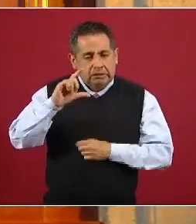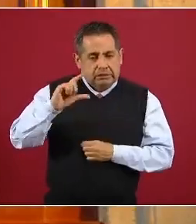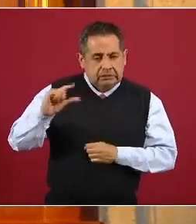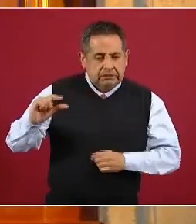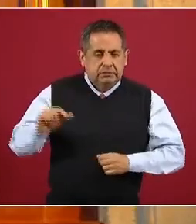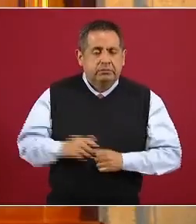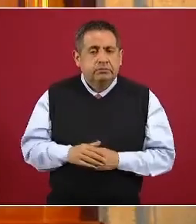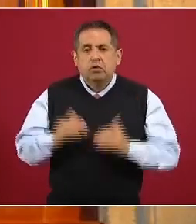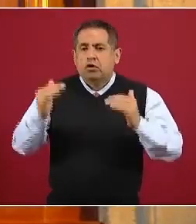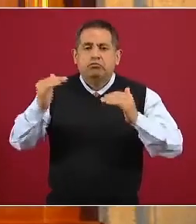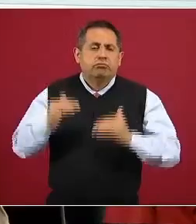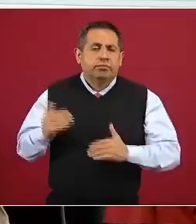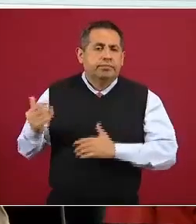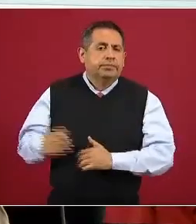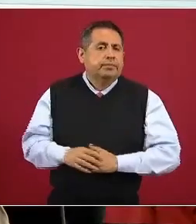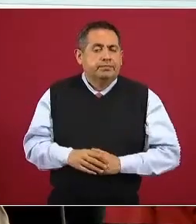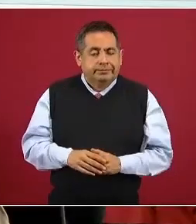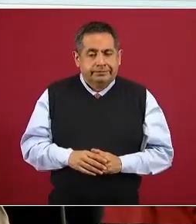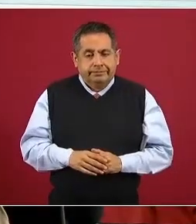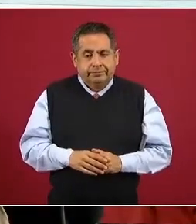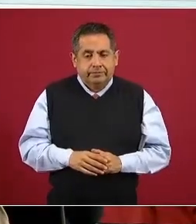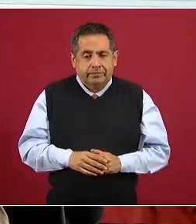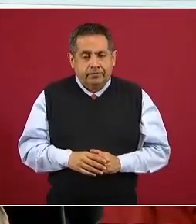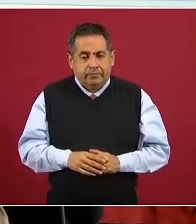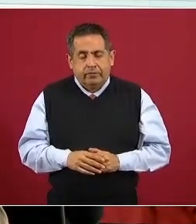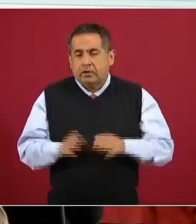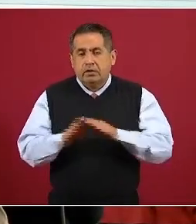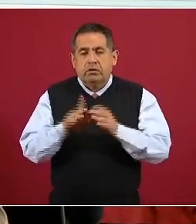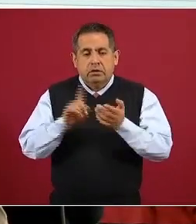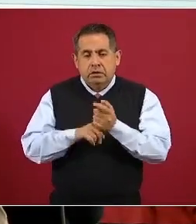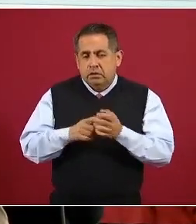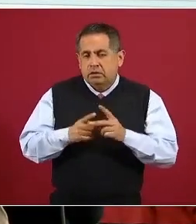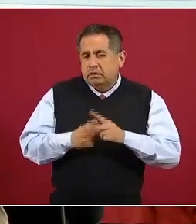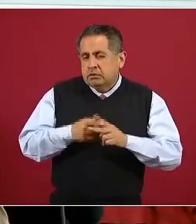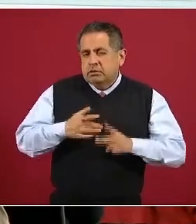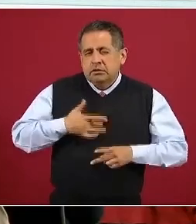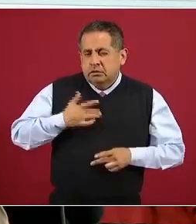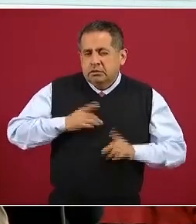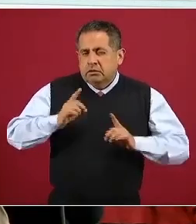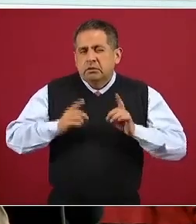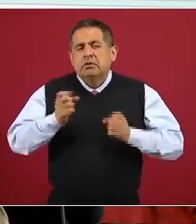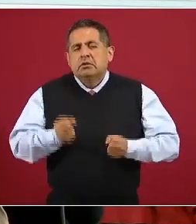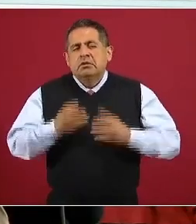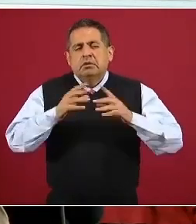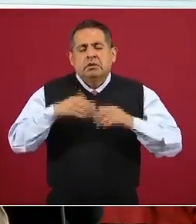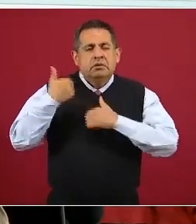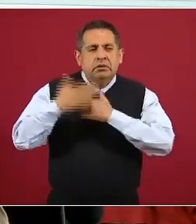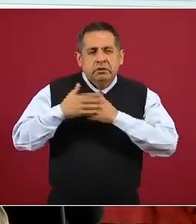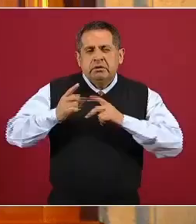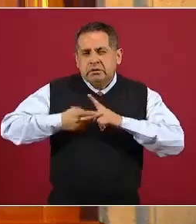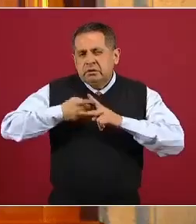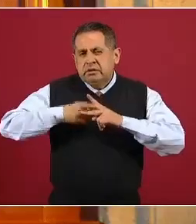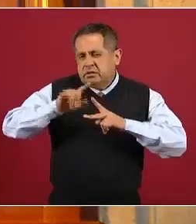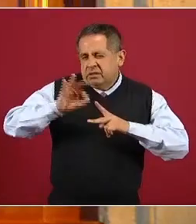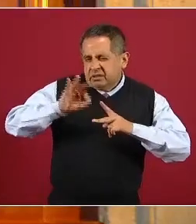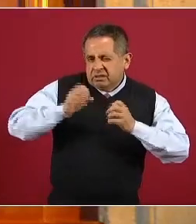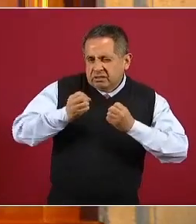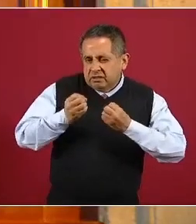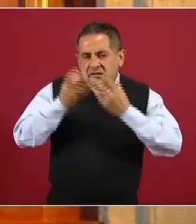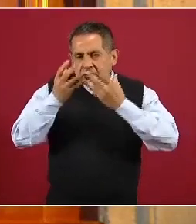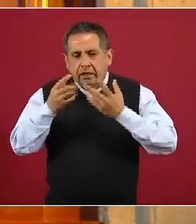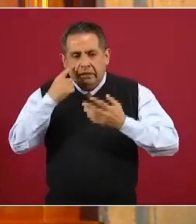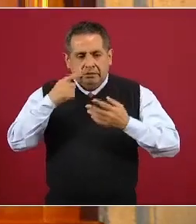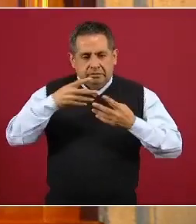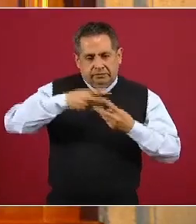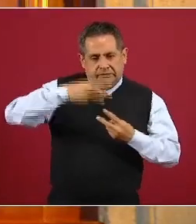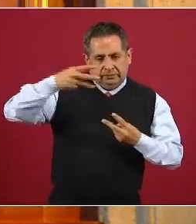puntual. Veamos la siguiente diapositiva. Vamos ahora a los casos estimados. Los casos estimados que están representados en la curva de